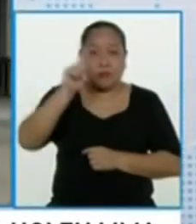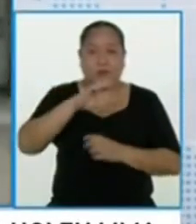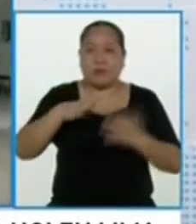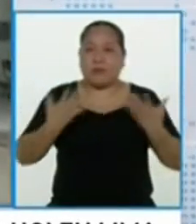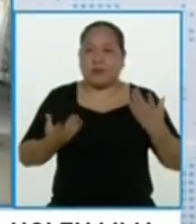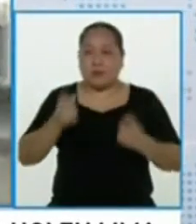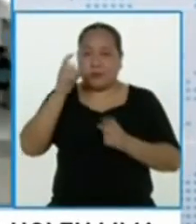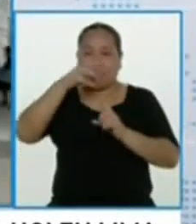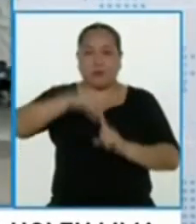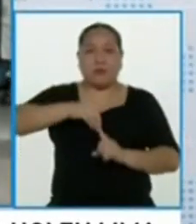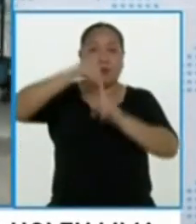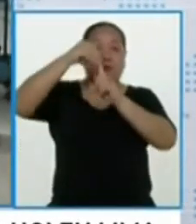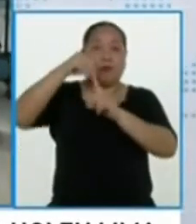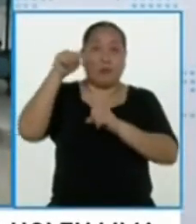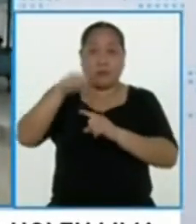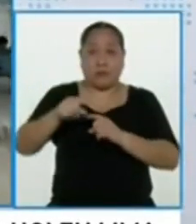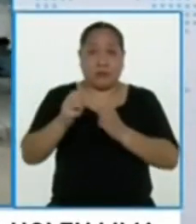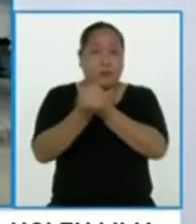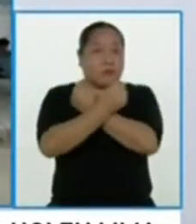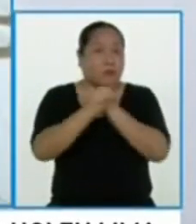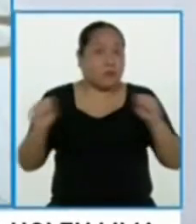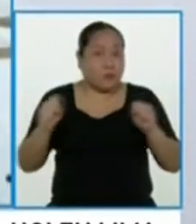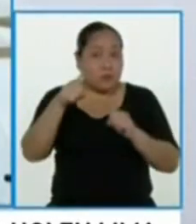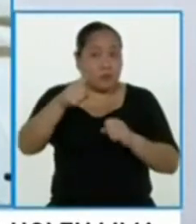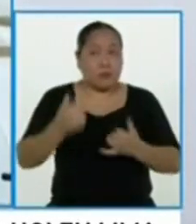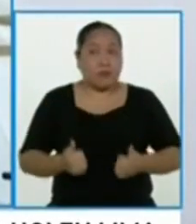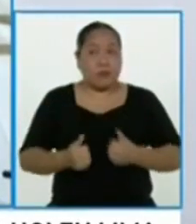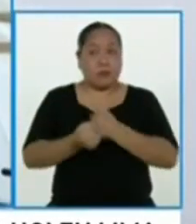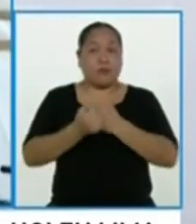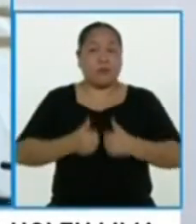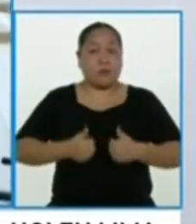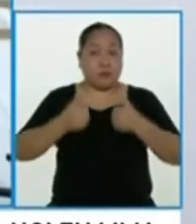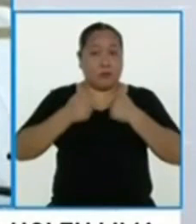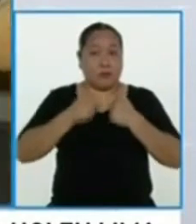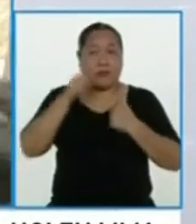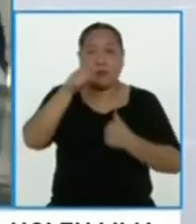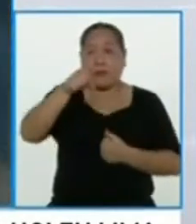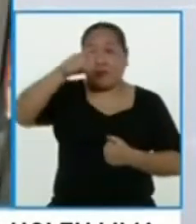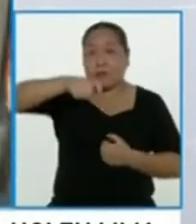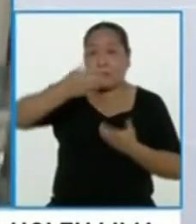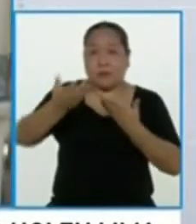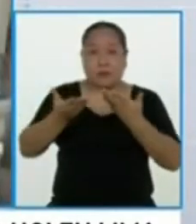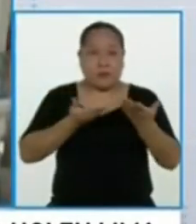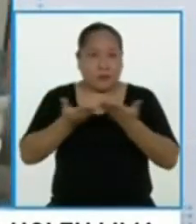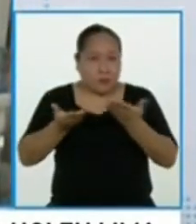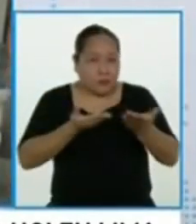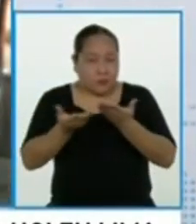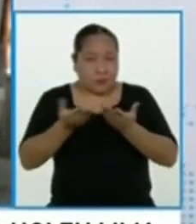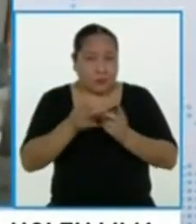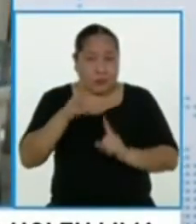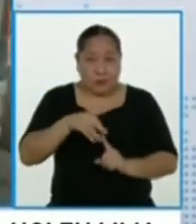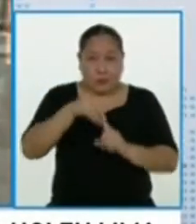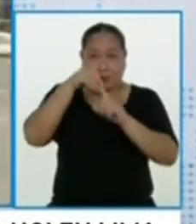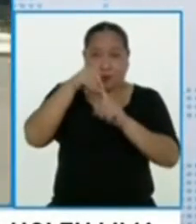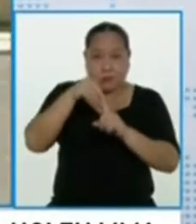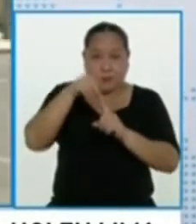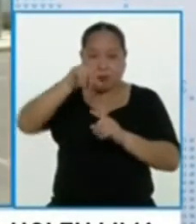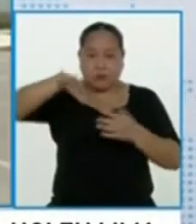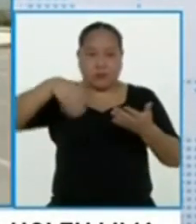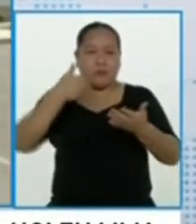vida. Y si tú demandas o necesitas una atención hospitalizada, te vas a llegar al hospital y te vas a morir,